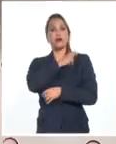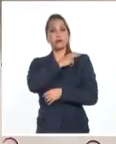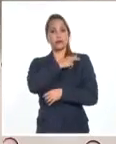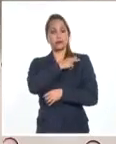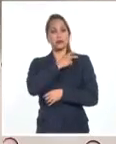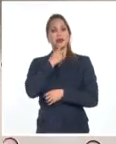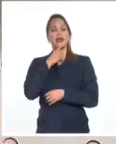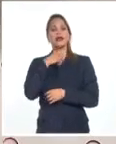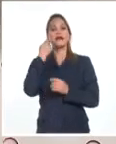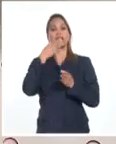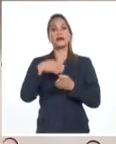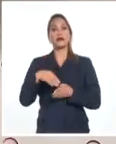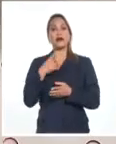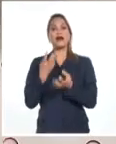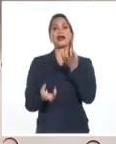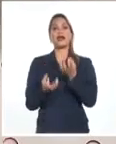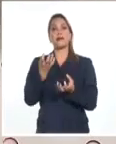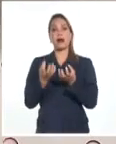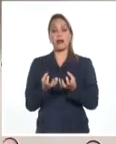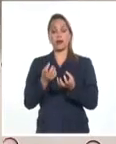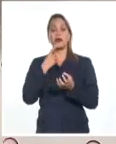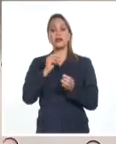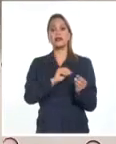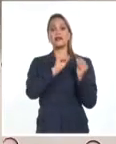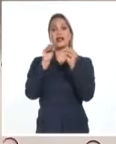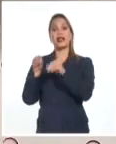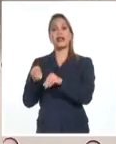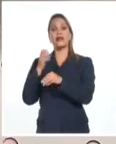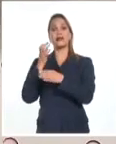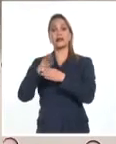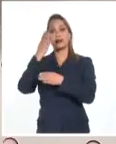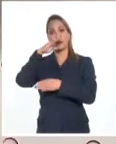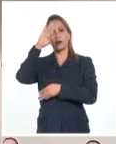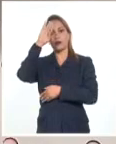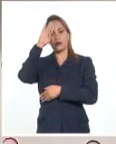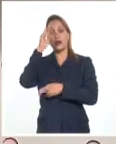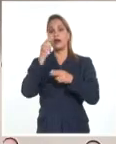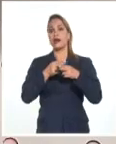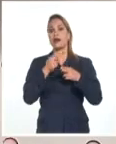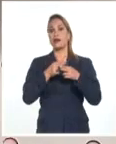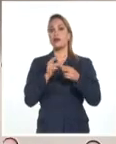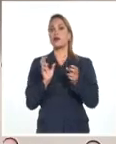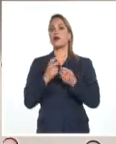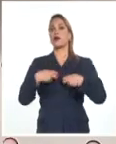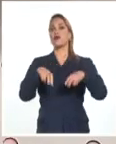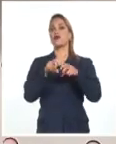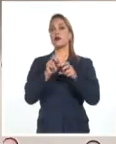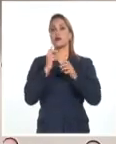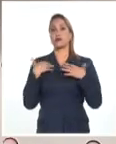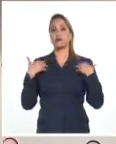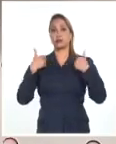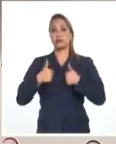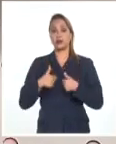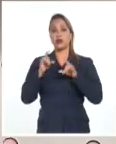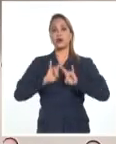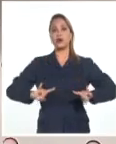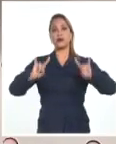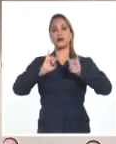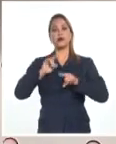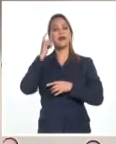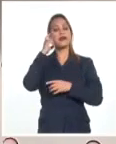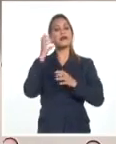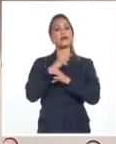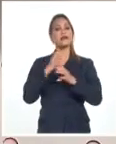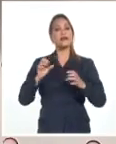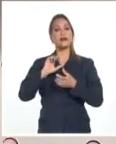su cadáver será cremado y trasladado a Santiago de Cuba. En nombre del Consejo de Dirección de la Universidad de Ciencias de la Cultura Física y el